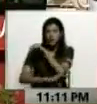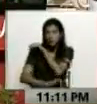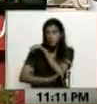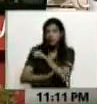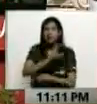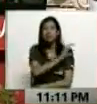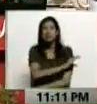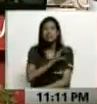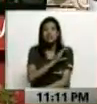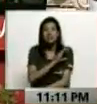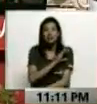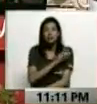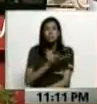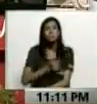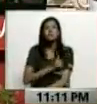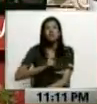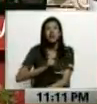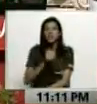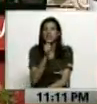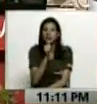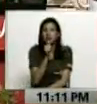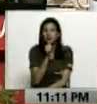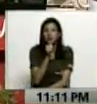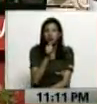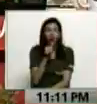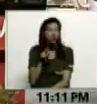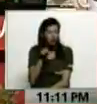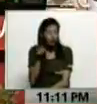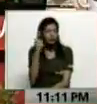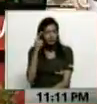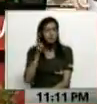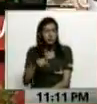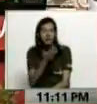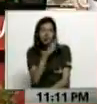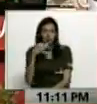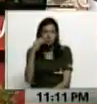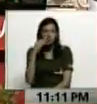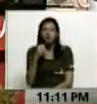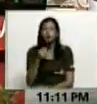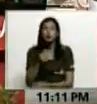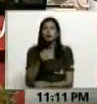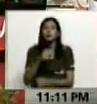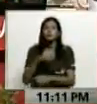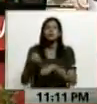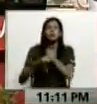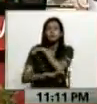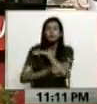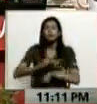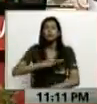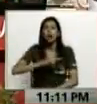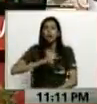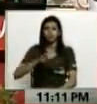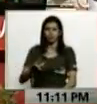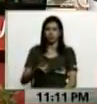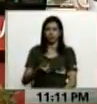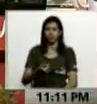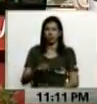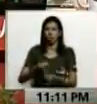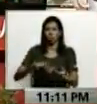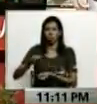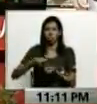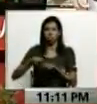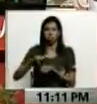unas clínicas privadas Ahí va ve aprile entre muchas cosas facturaba operaciones falsas que eran